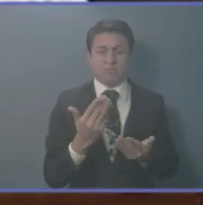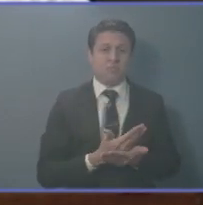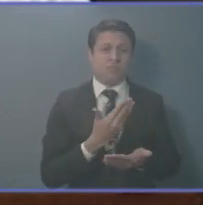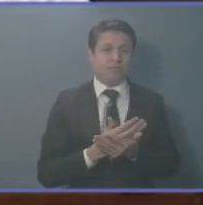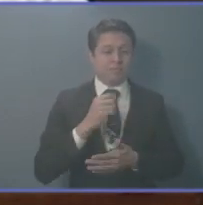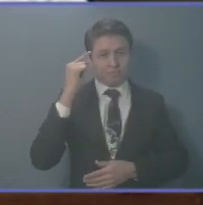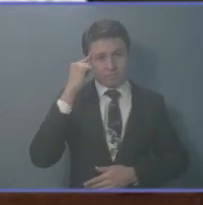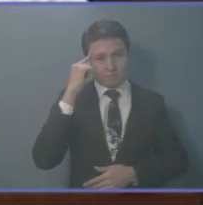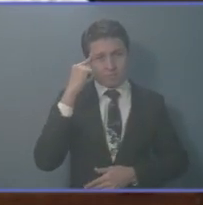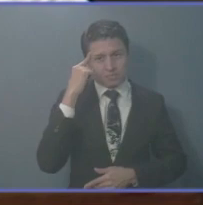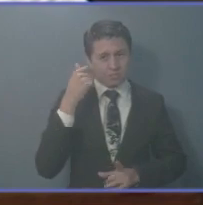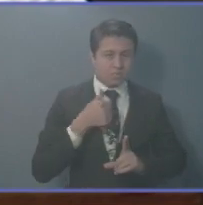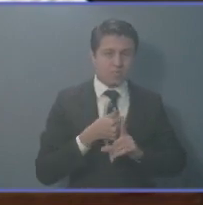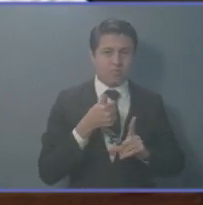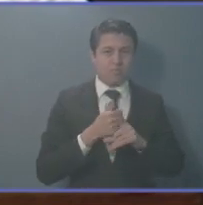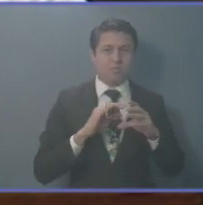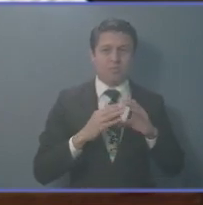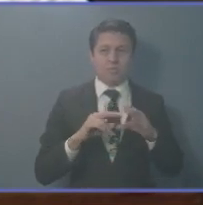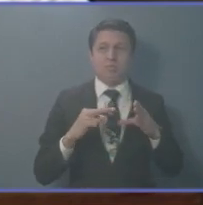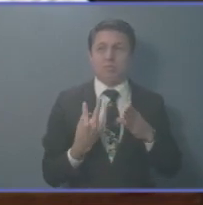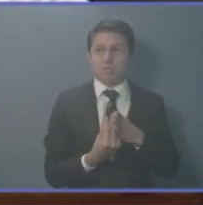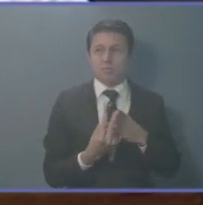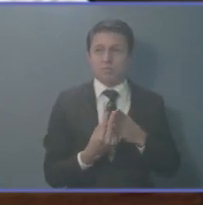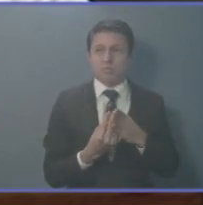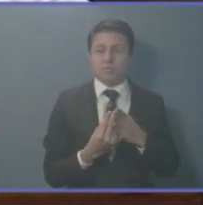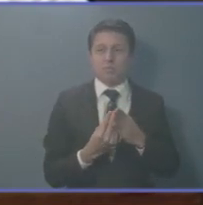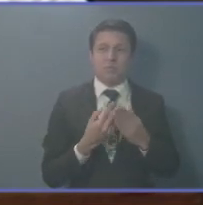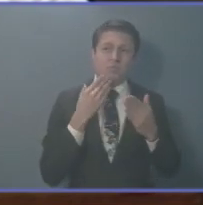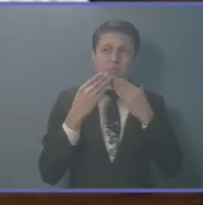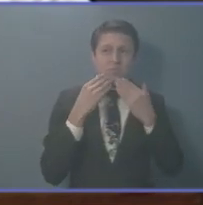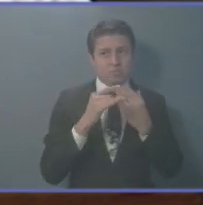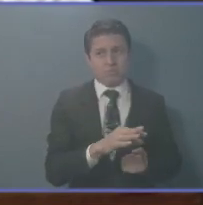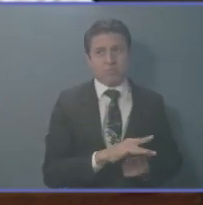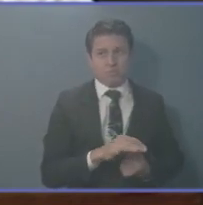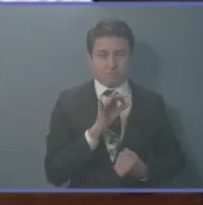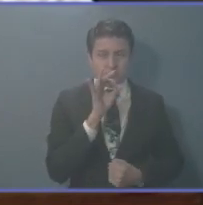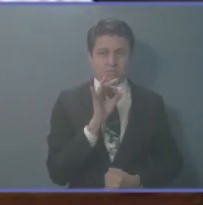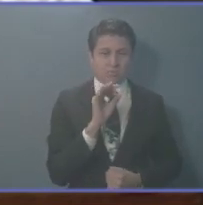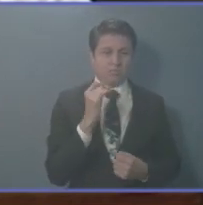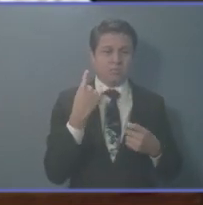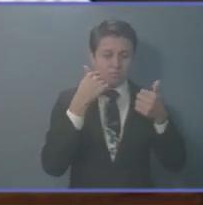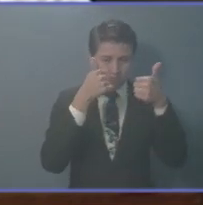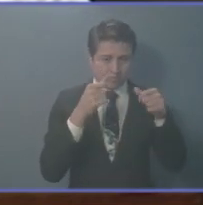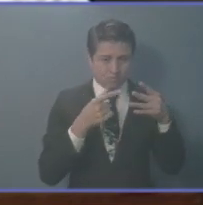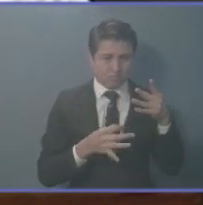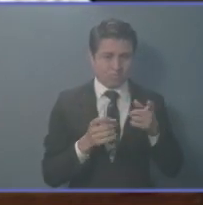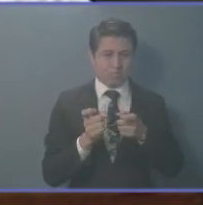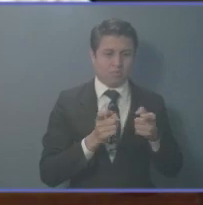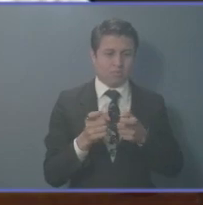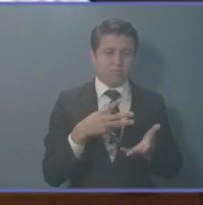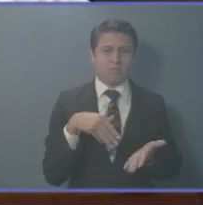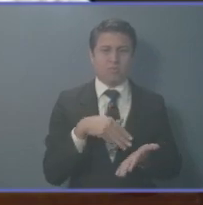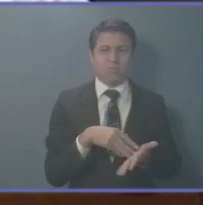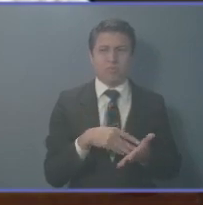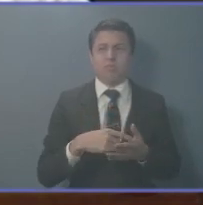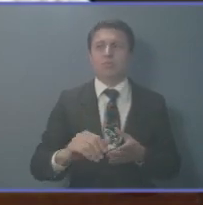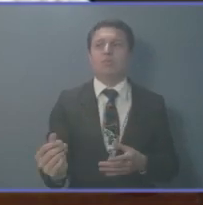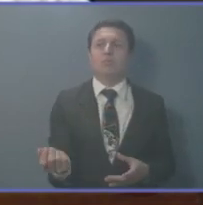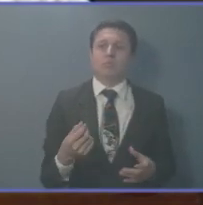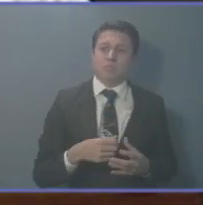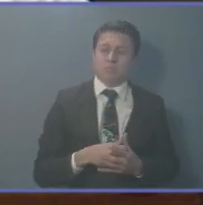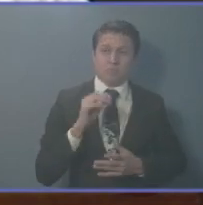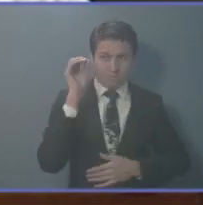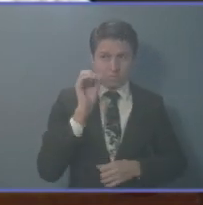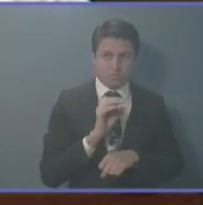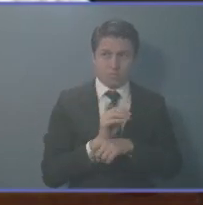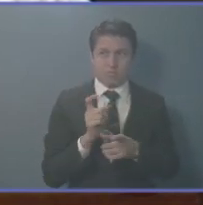análisis correspondiente a la comisión que suscribe se permite proponer que se apruebe la Ley de Regulación para el Aislamiento, Cuarentena,